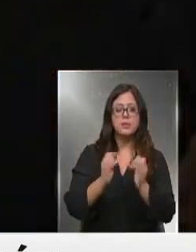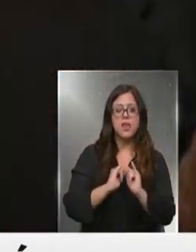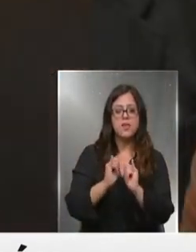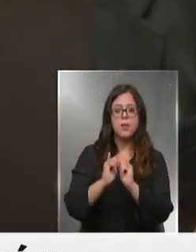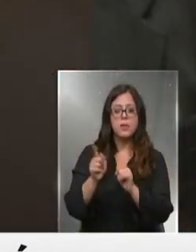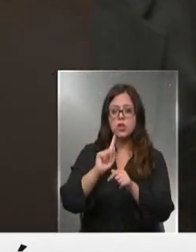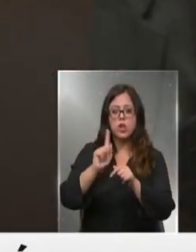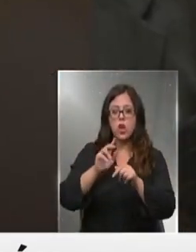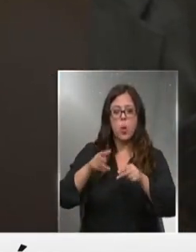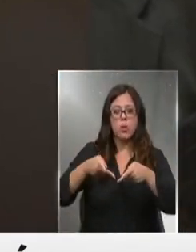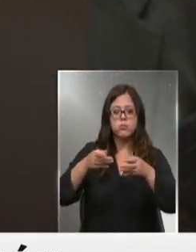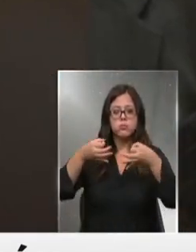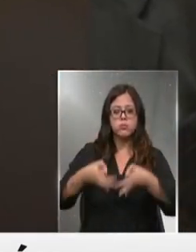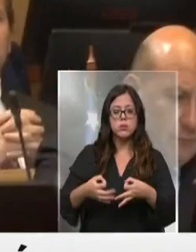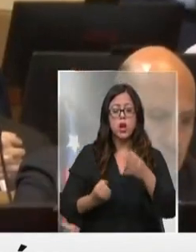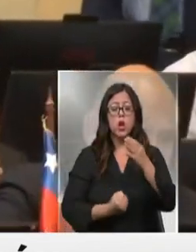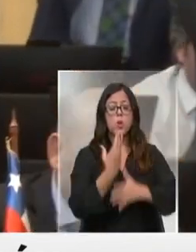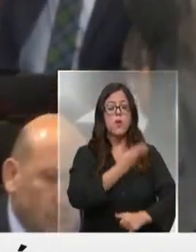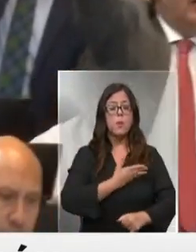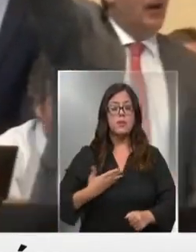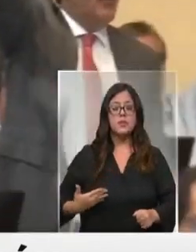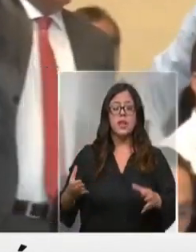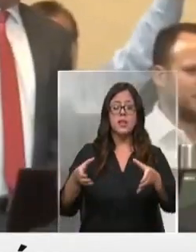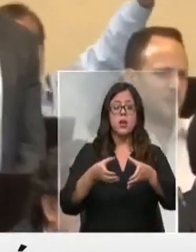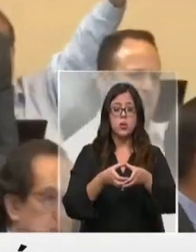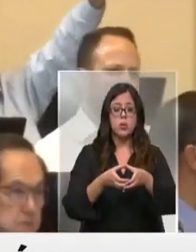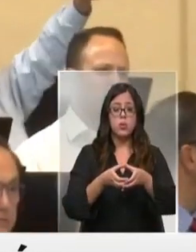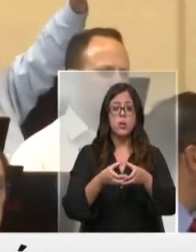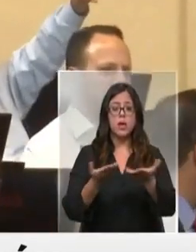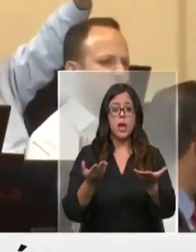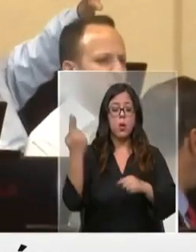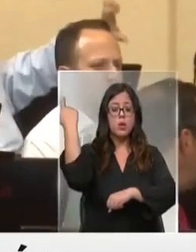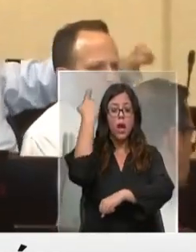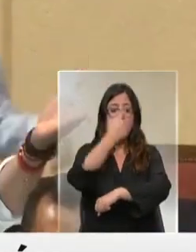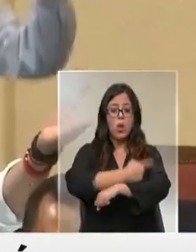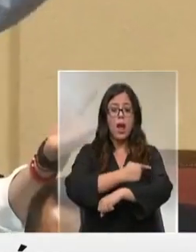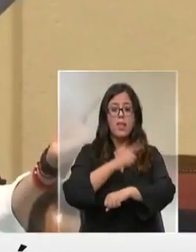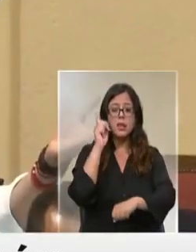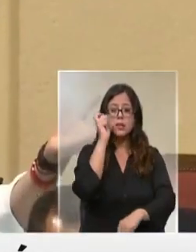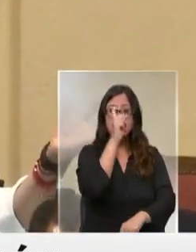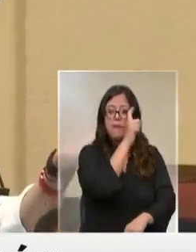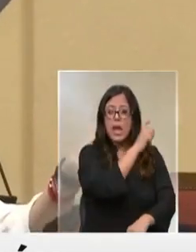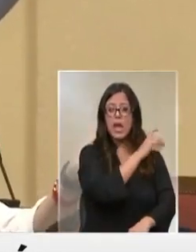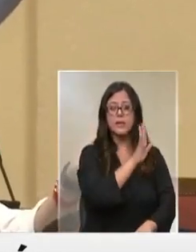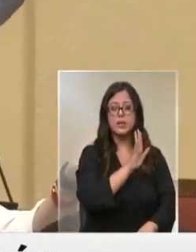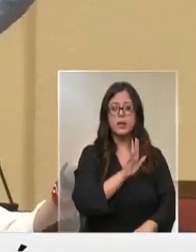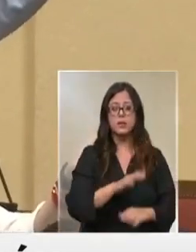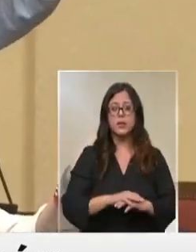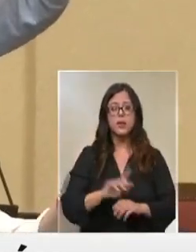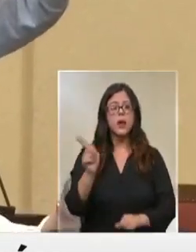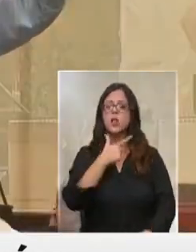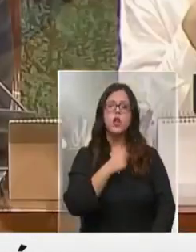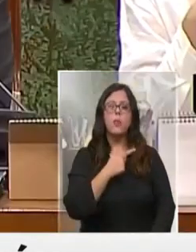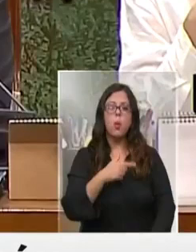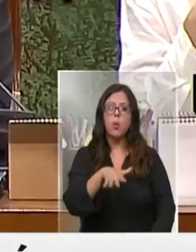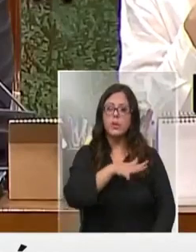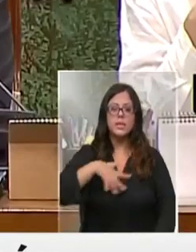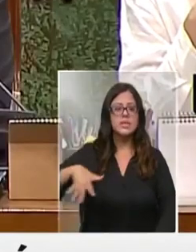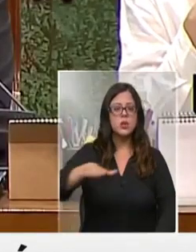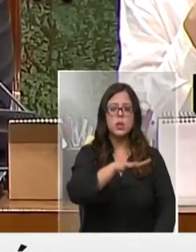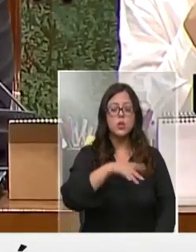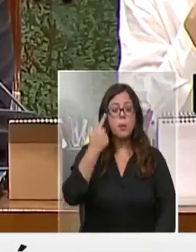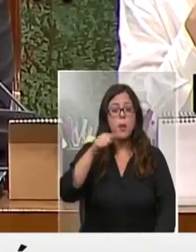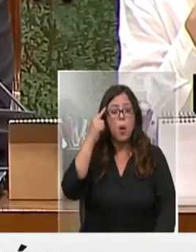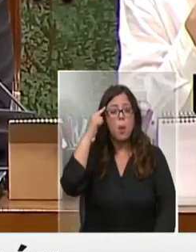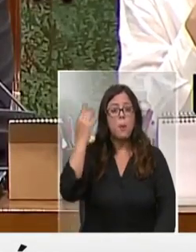inadmisibles. El nuevo presidente de la corporación dirigió una jornada más compleja de lo que se esperaba. No me gusta lo que está pasando, pero